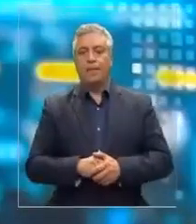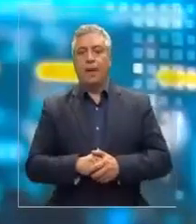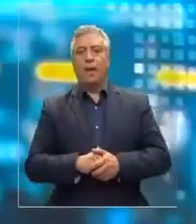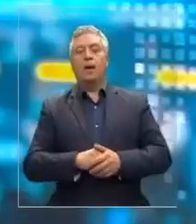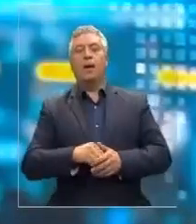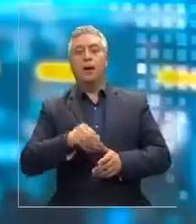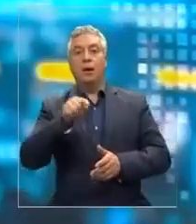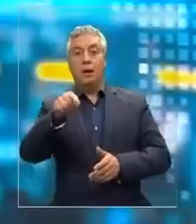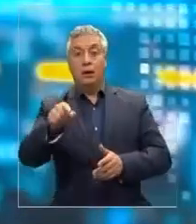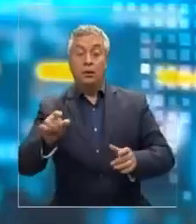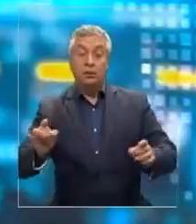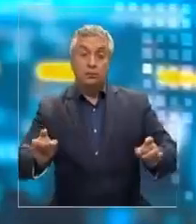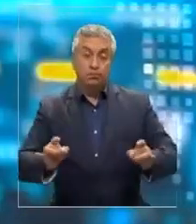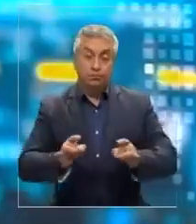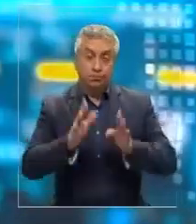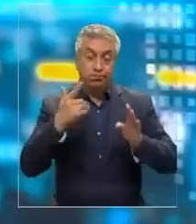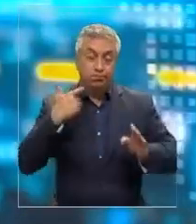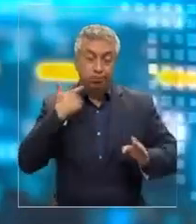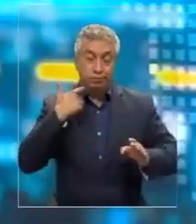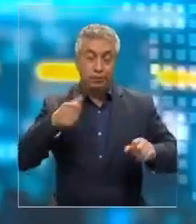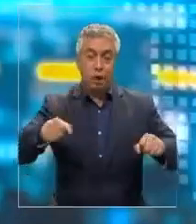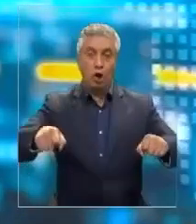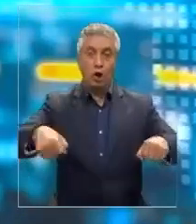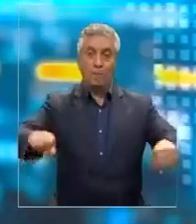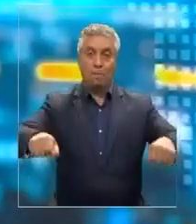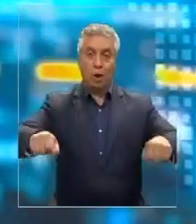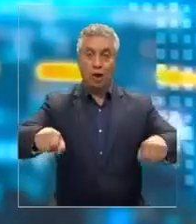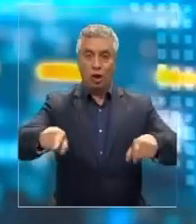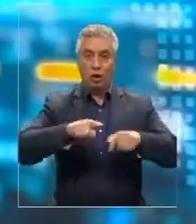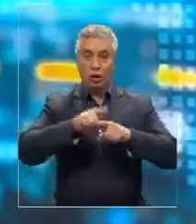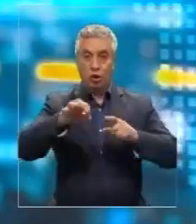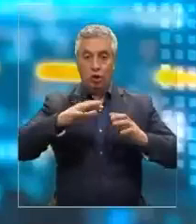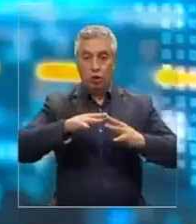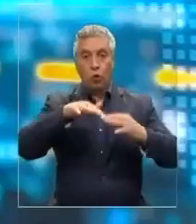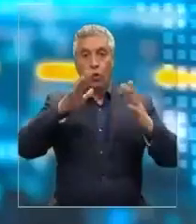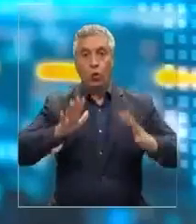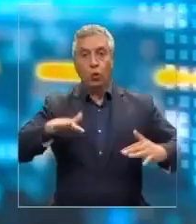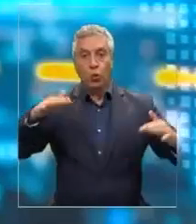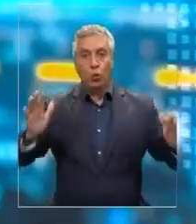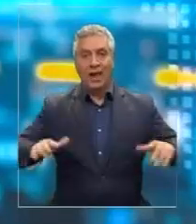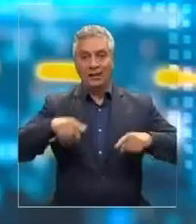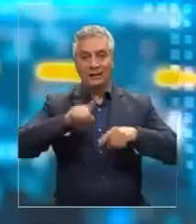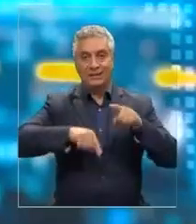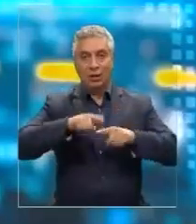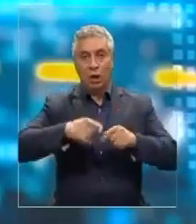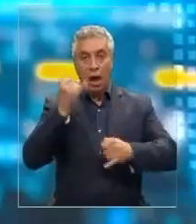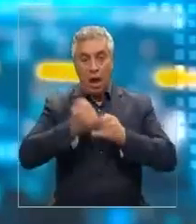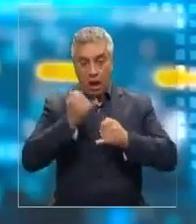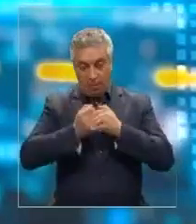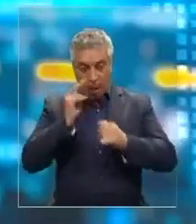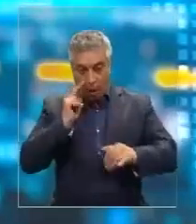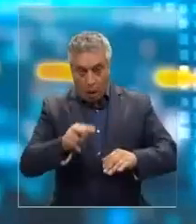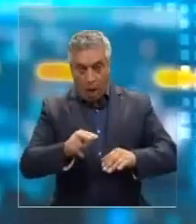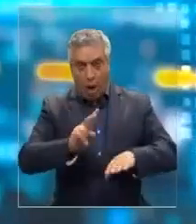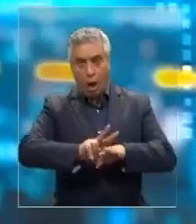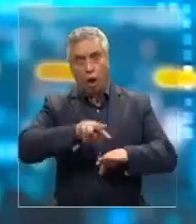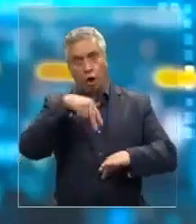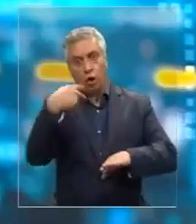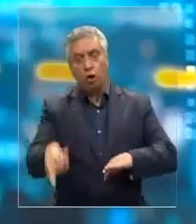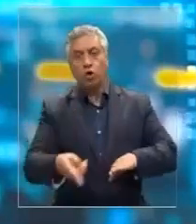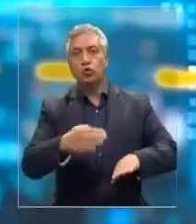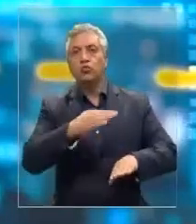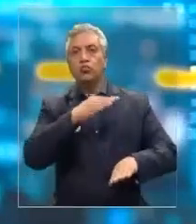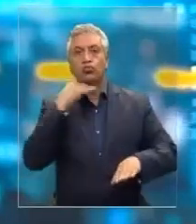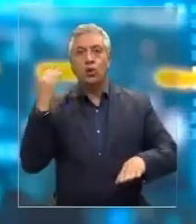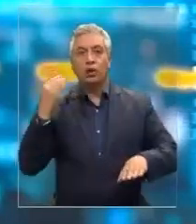Y un trágico accidente le ocurrió a un motociclista que recorría un sector con dunas. Amigos lo encontraron muerto y con cortes en el cuello